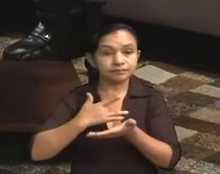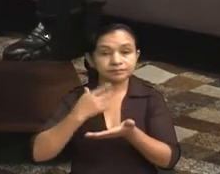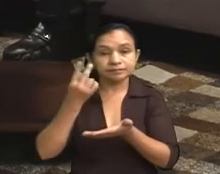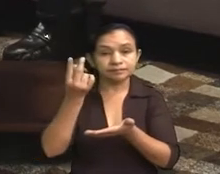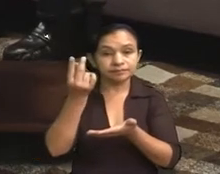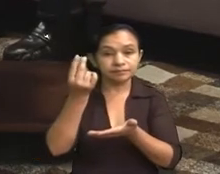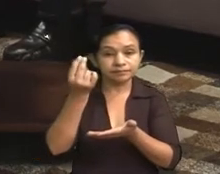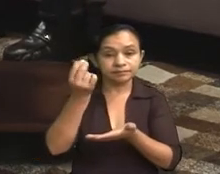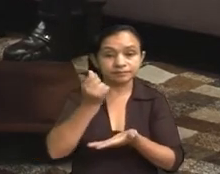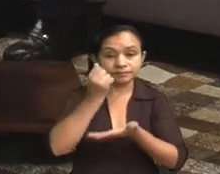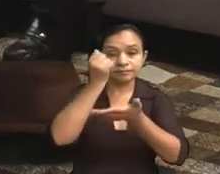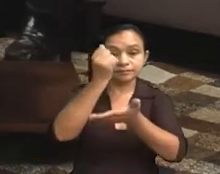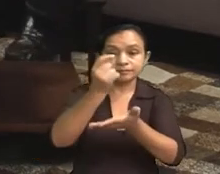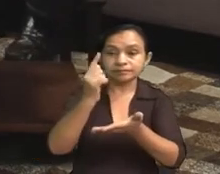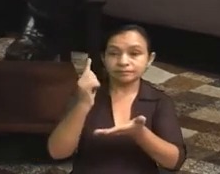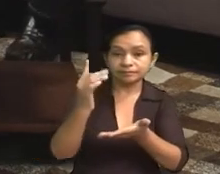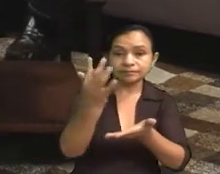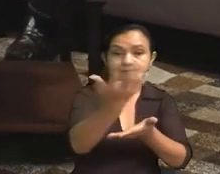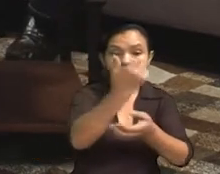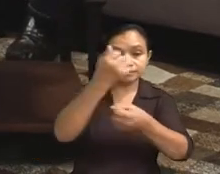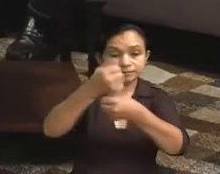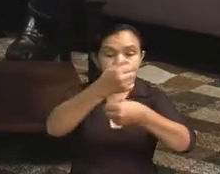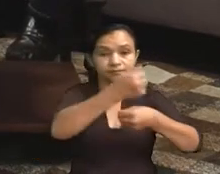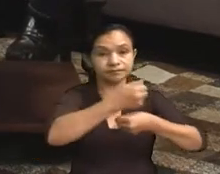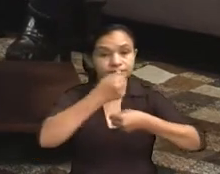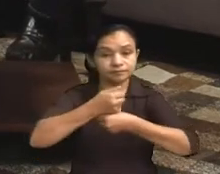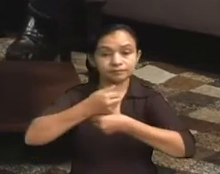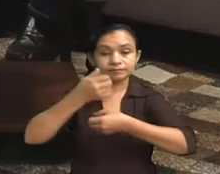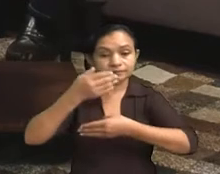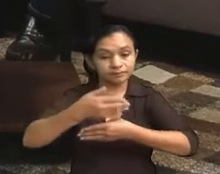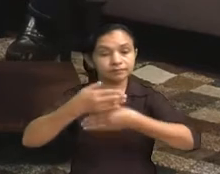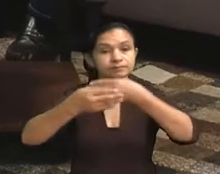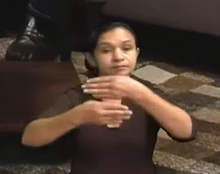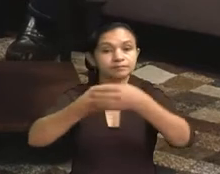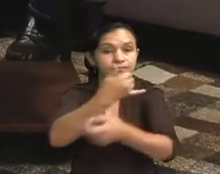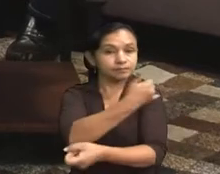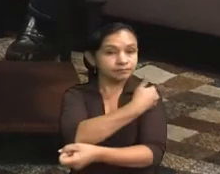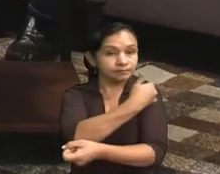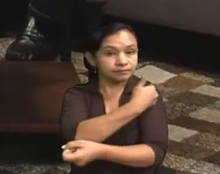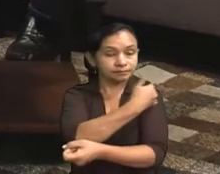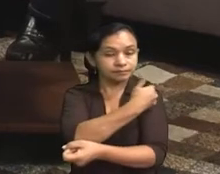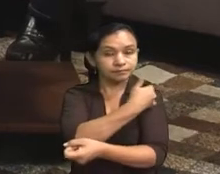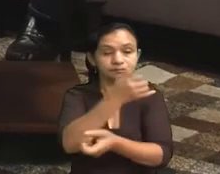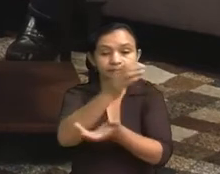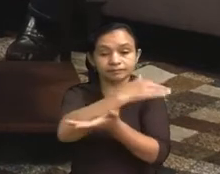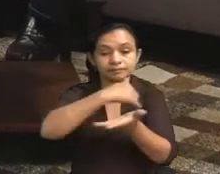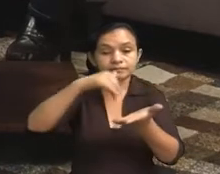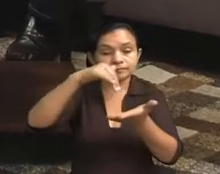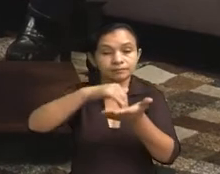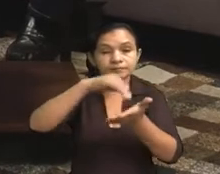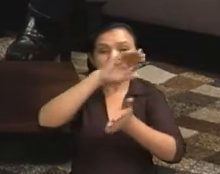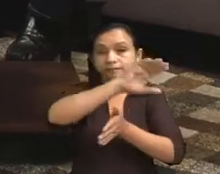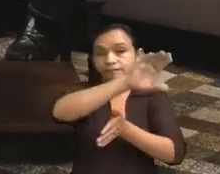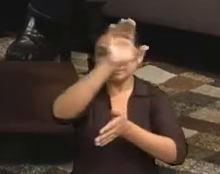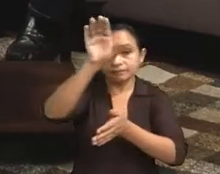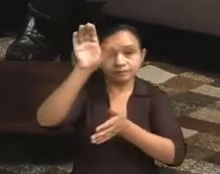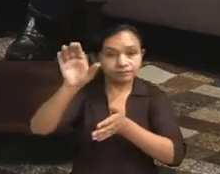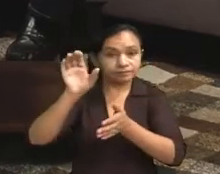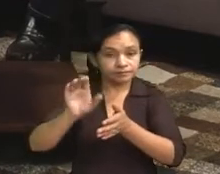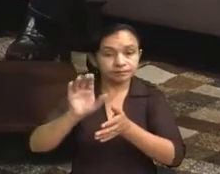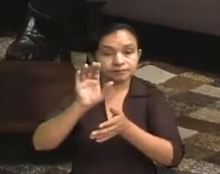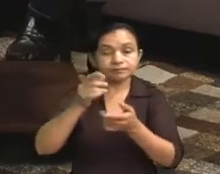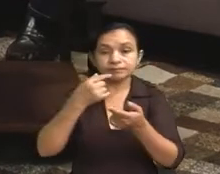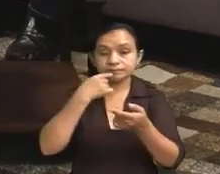para que todas estas obras que están en fase de ejecución, que son hospitales, cabeceras departamentales, en todos estos cinco